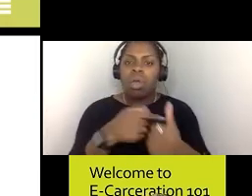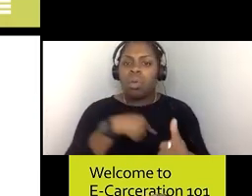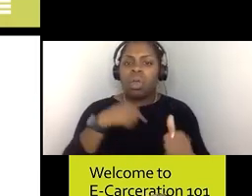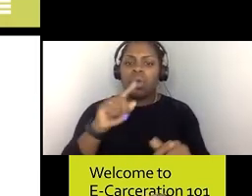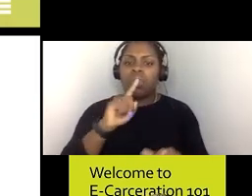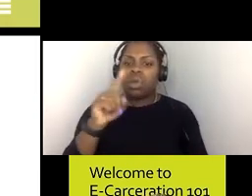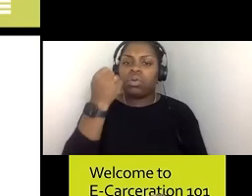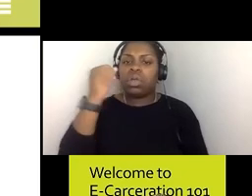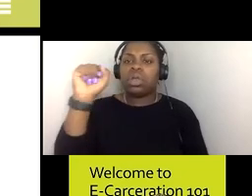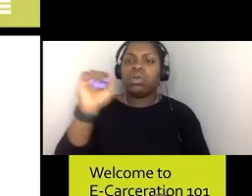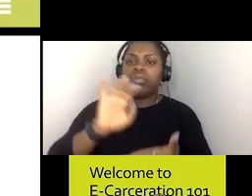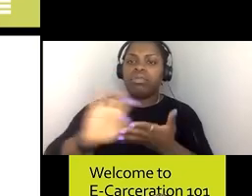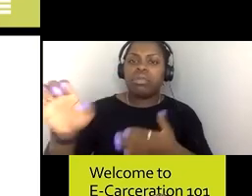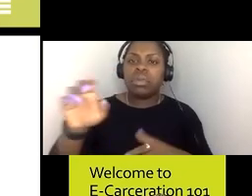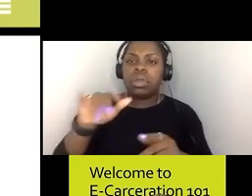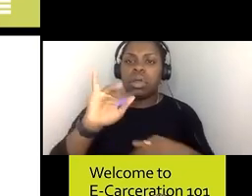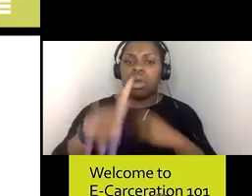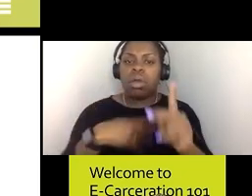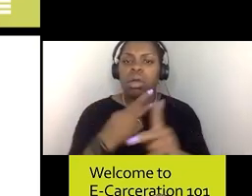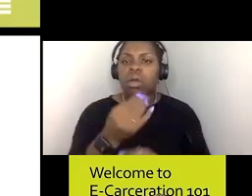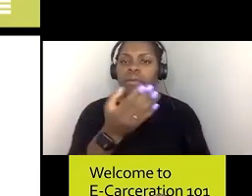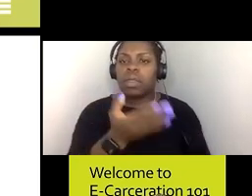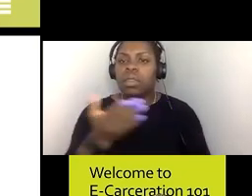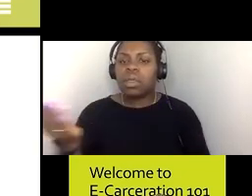de cómo podemos resistir esto?